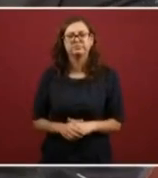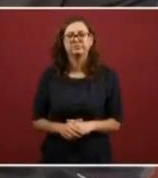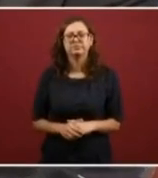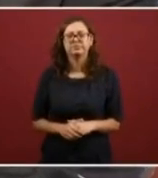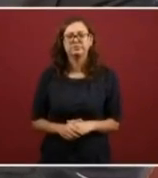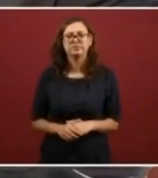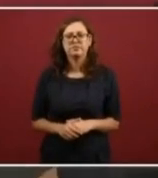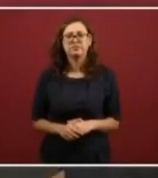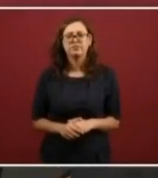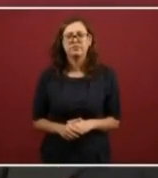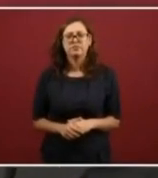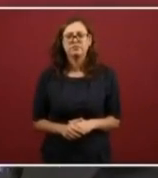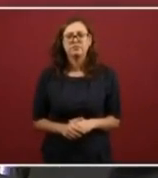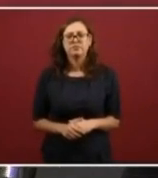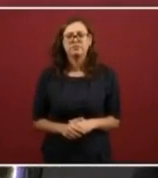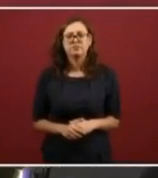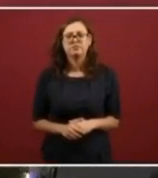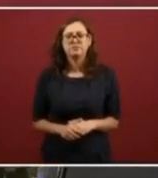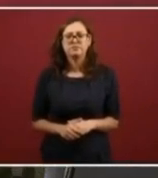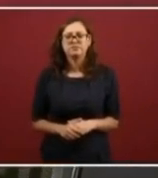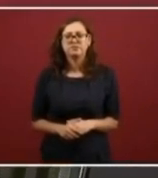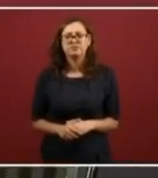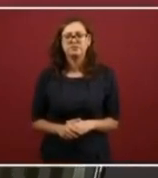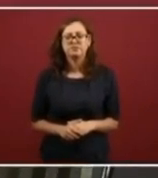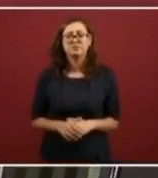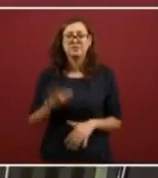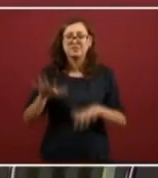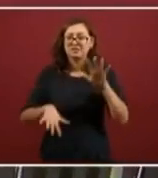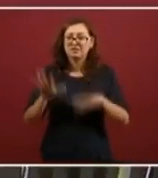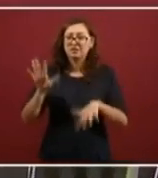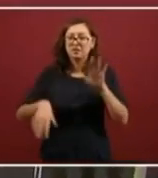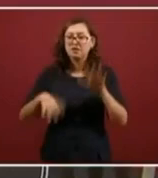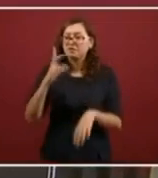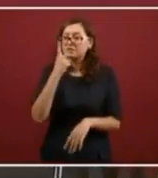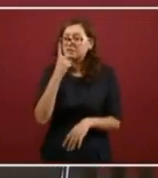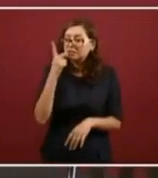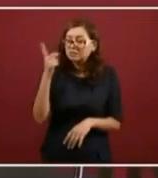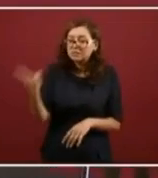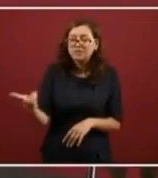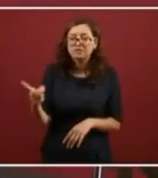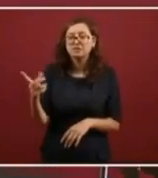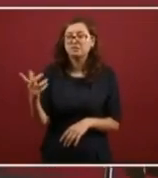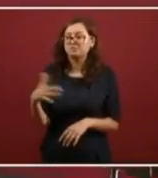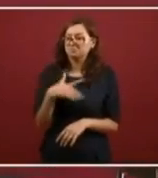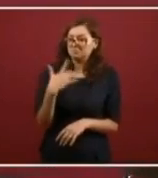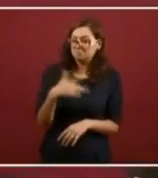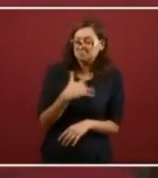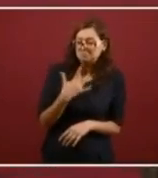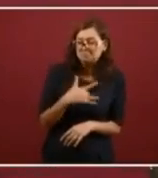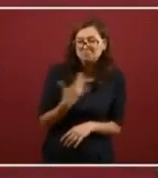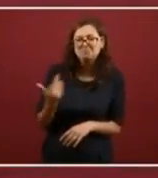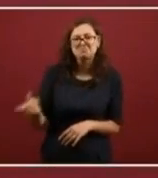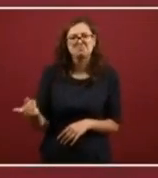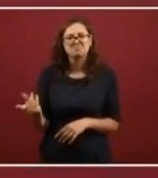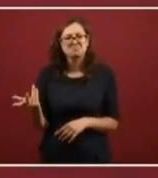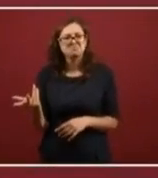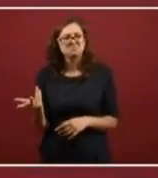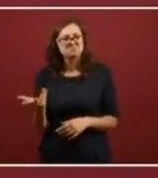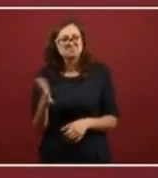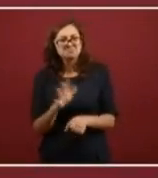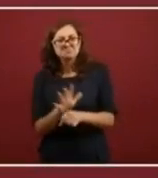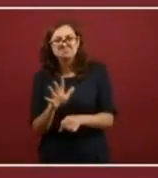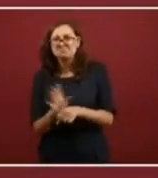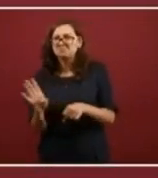A veces dicen, no es rentable, no tengo